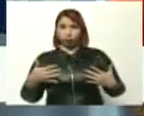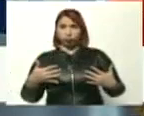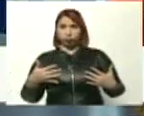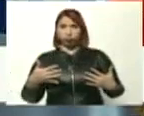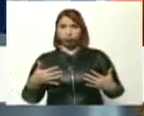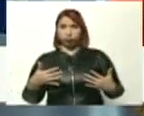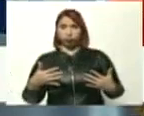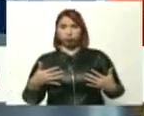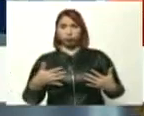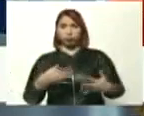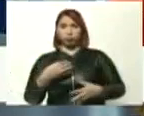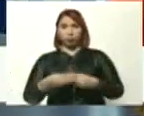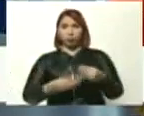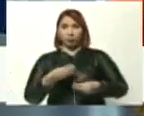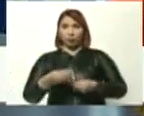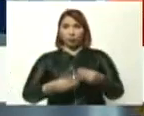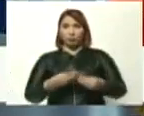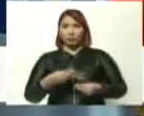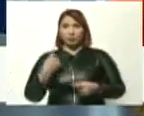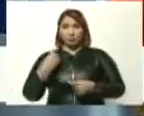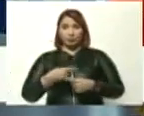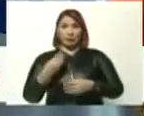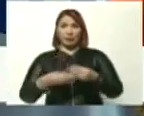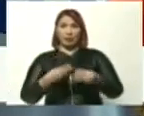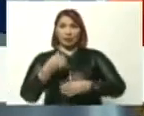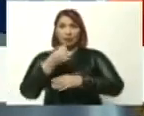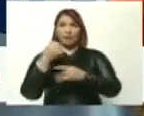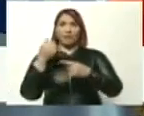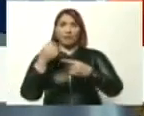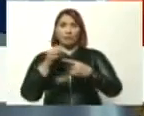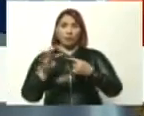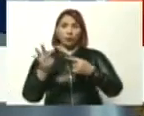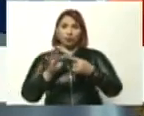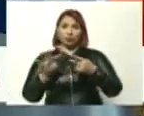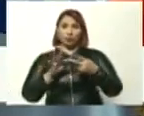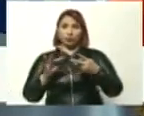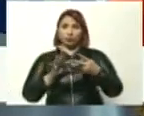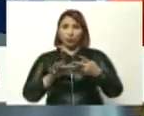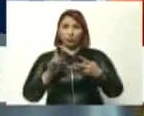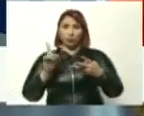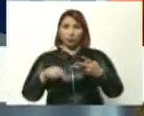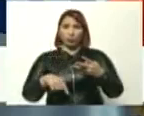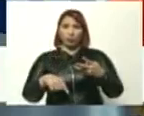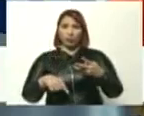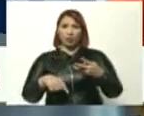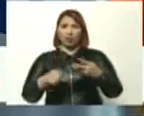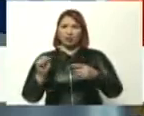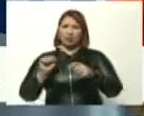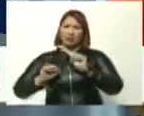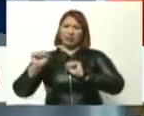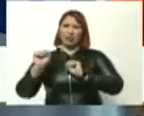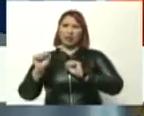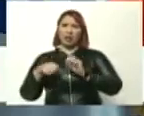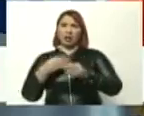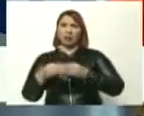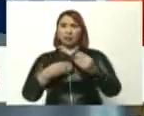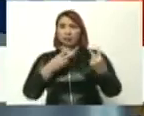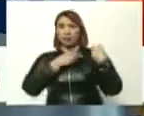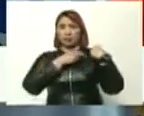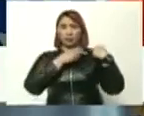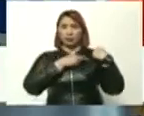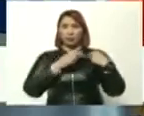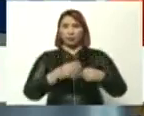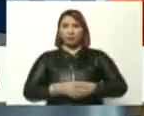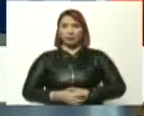referido hecho deben realizar los funcionarios competentes, así como también se niega a hacerse responsable